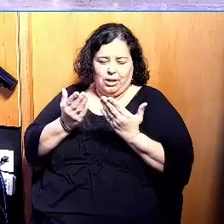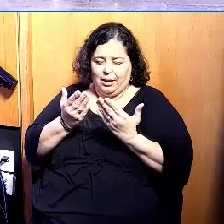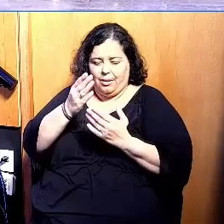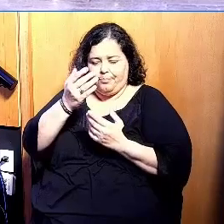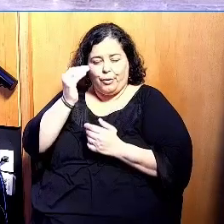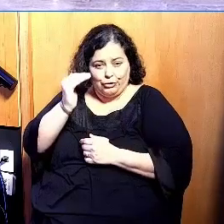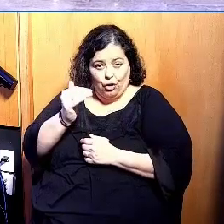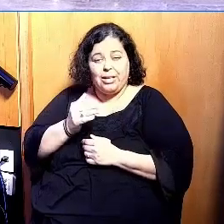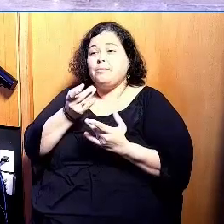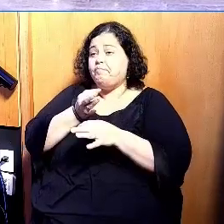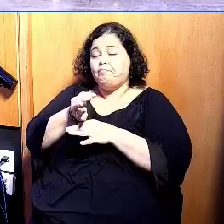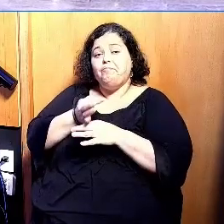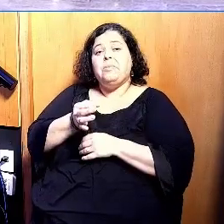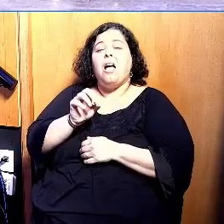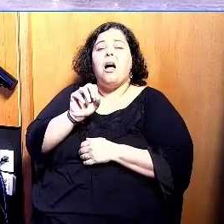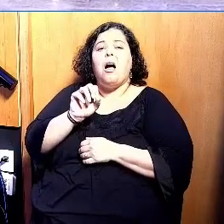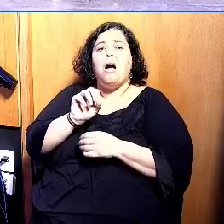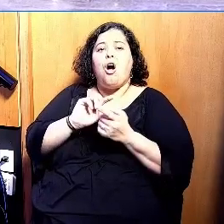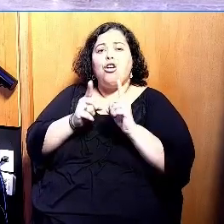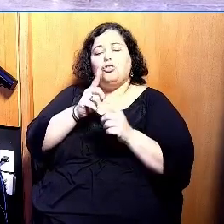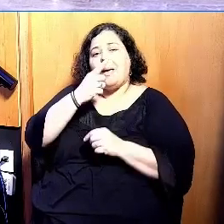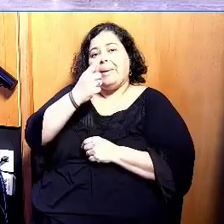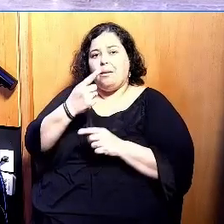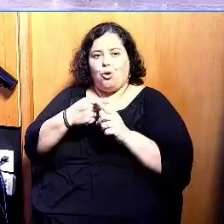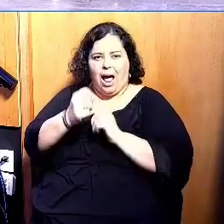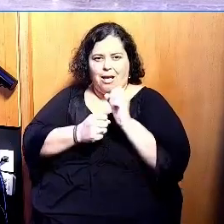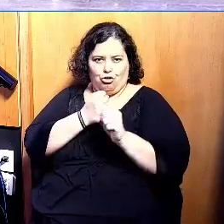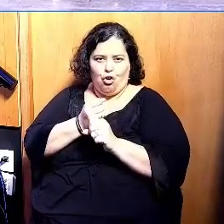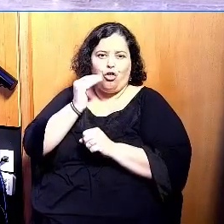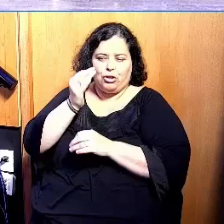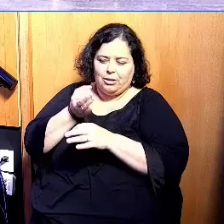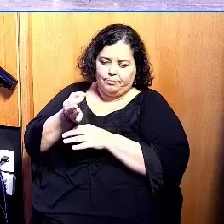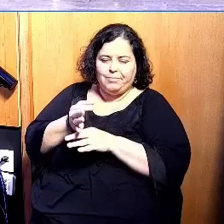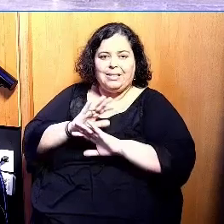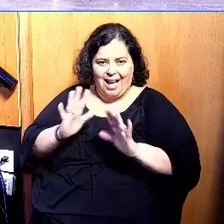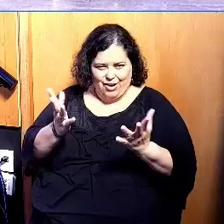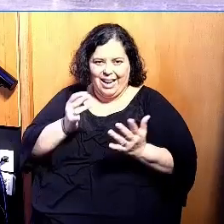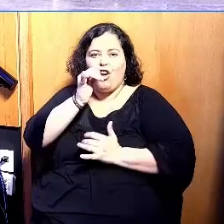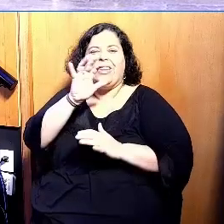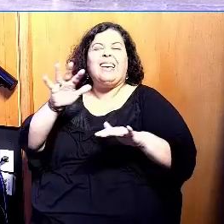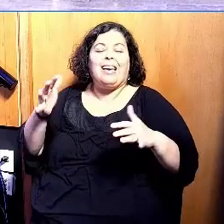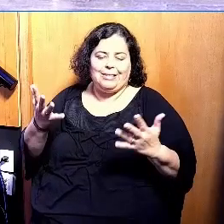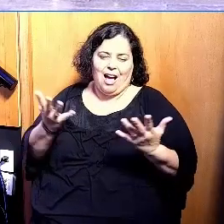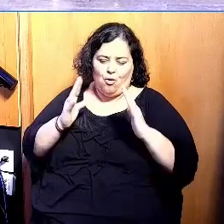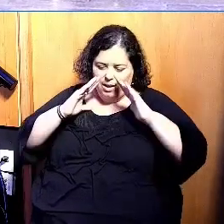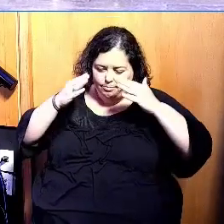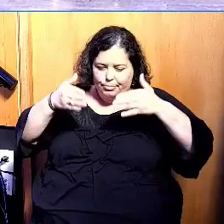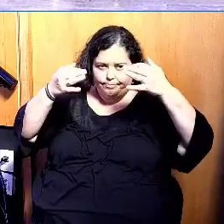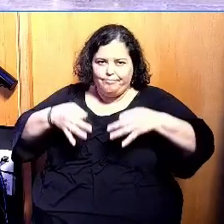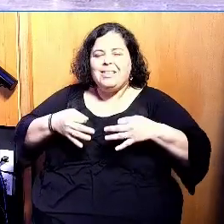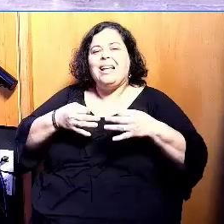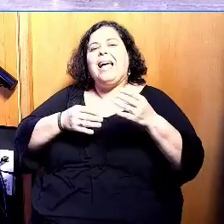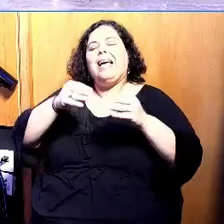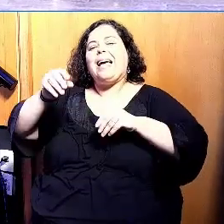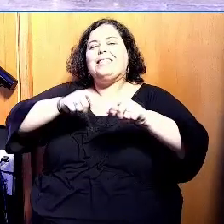promedio de 11.000 docentes al año. Y ahora sí, bueno, un poco de introducción, ahora pasamos un poco más a lo que tiene que ver con la gestión de los